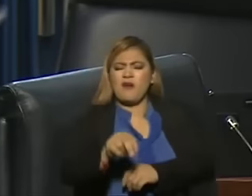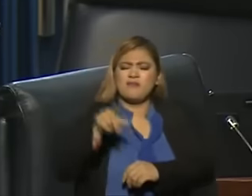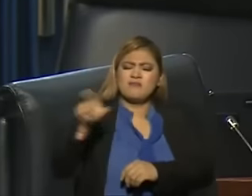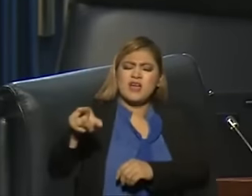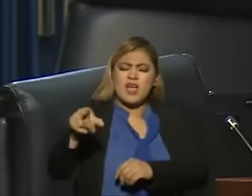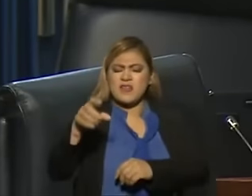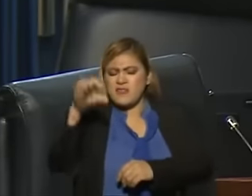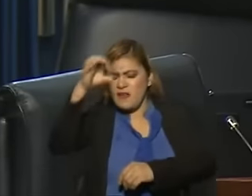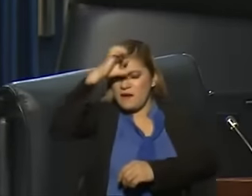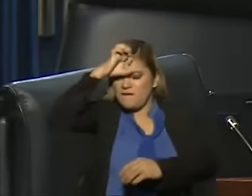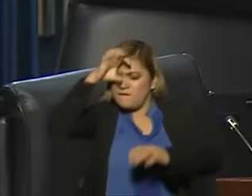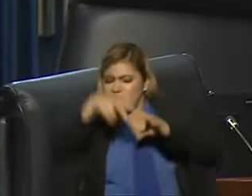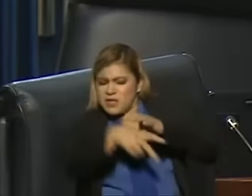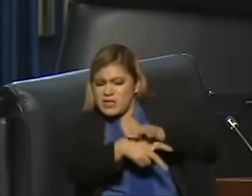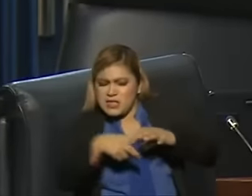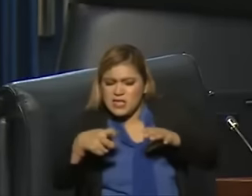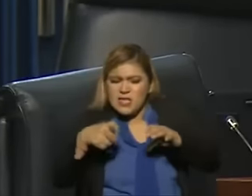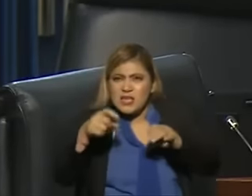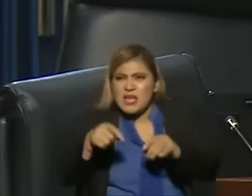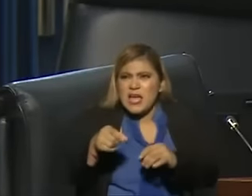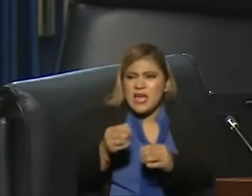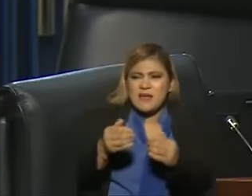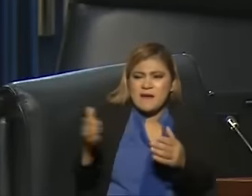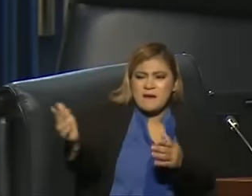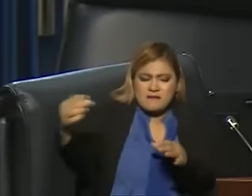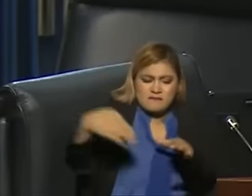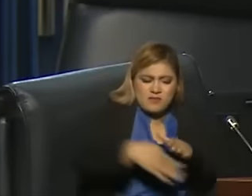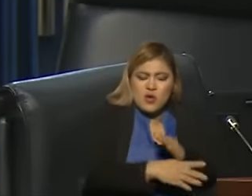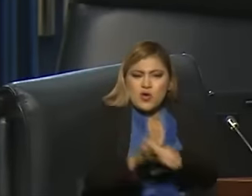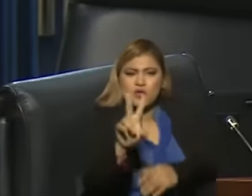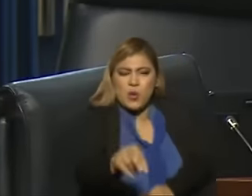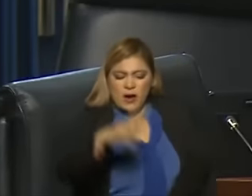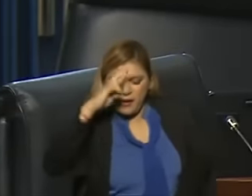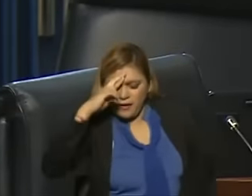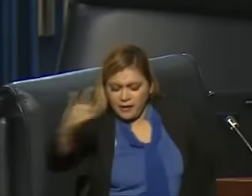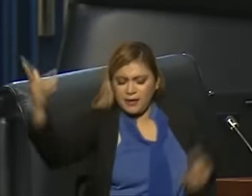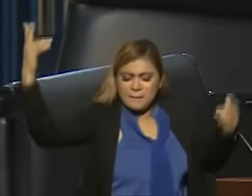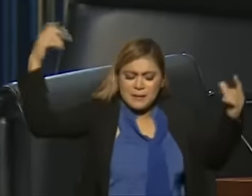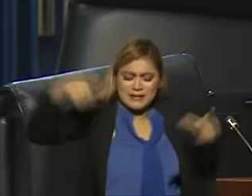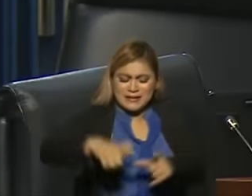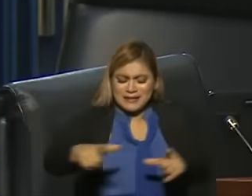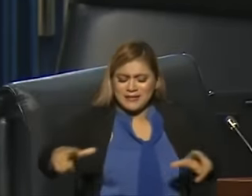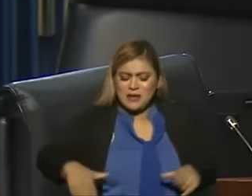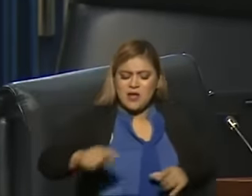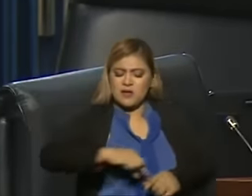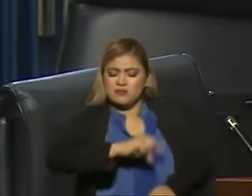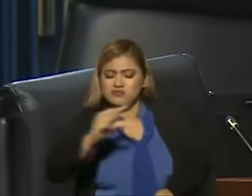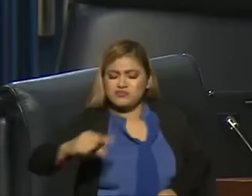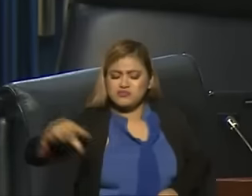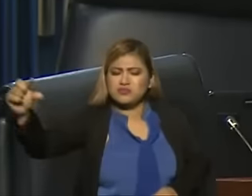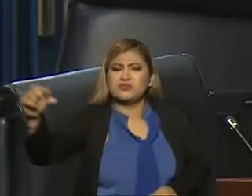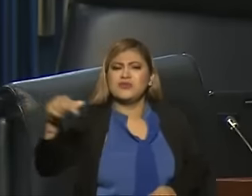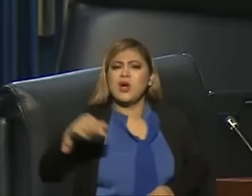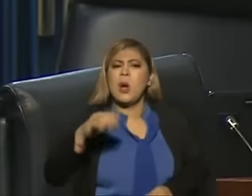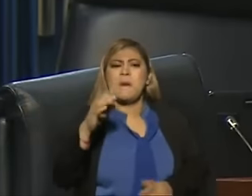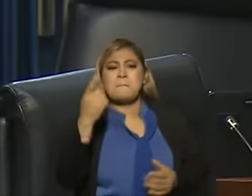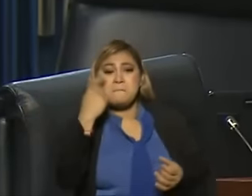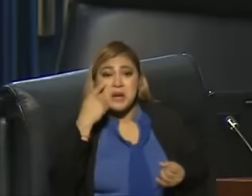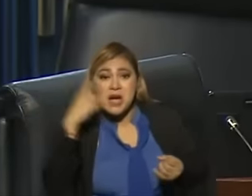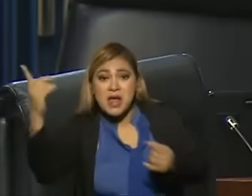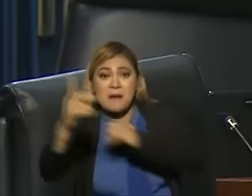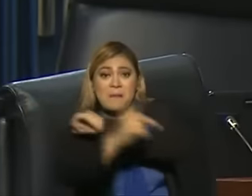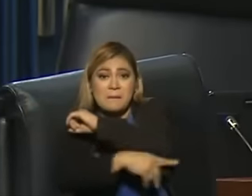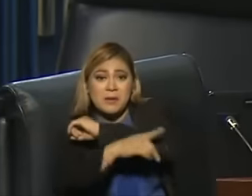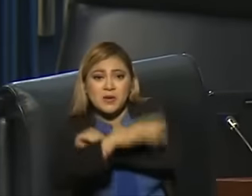y que se respetara la soberanía y territorio de ellos. Infinity Gold, versus República de Costa Rica,